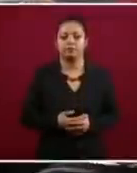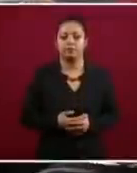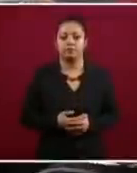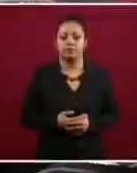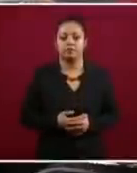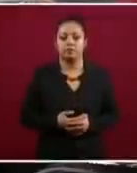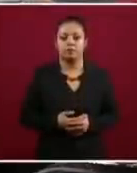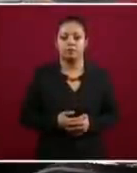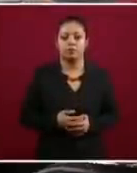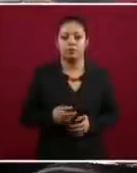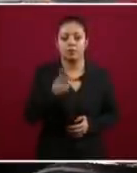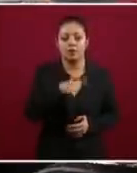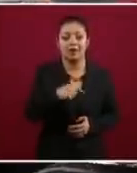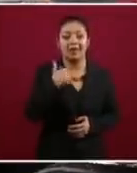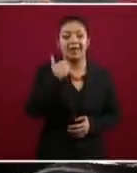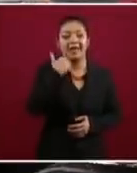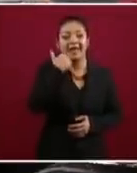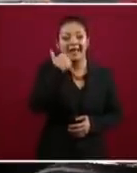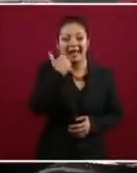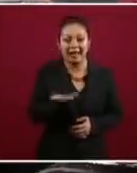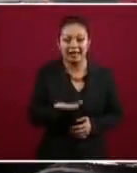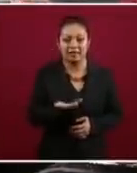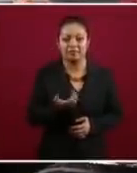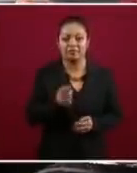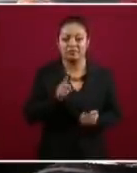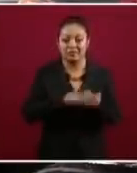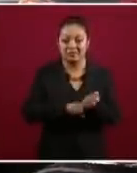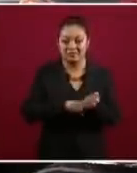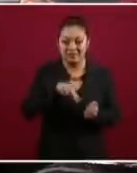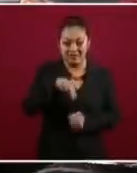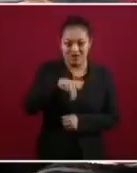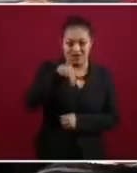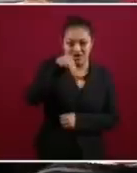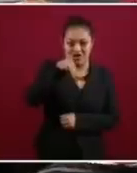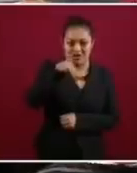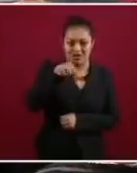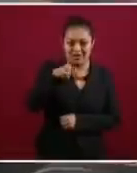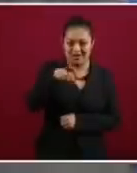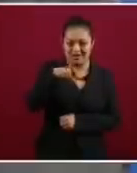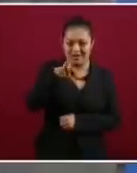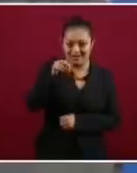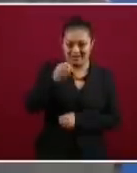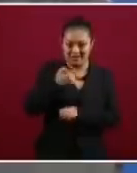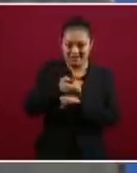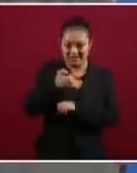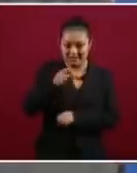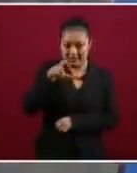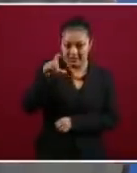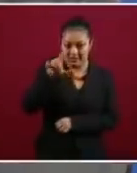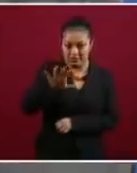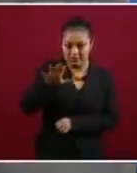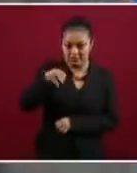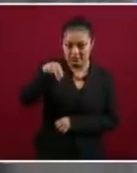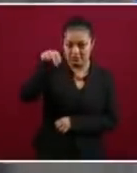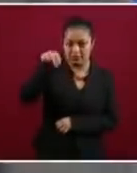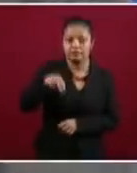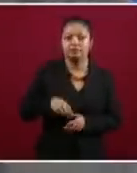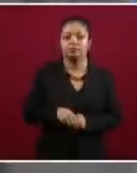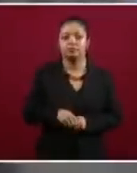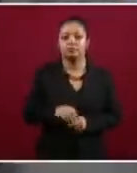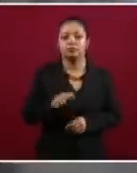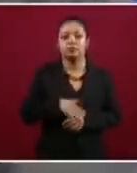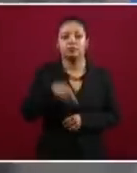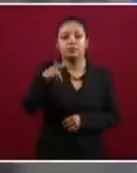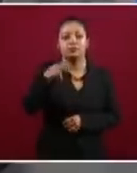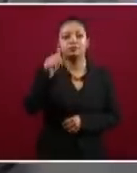lo que queremos es que la parte norte de Quintana Roo, que ha aportado